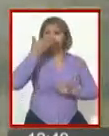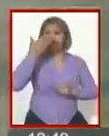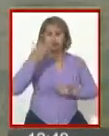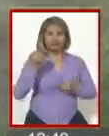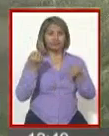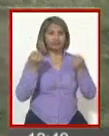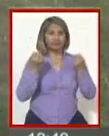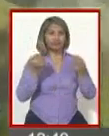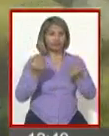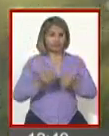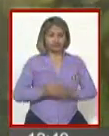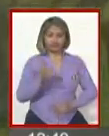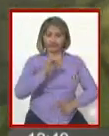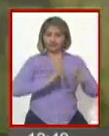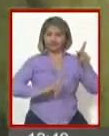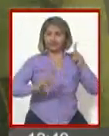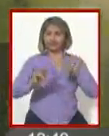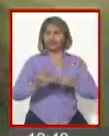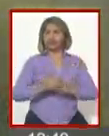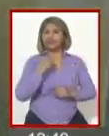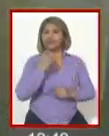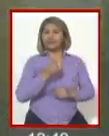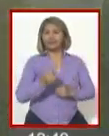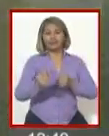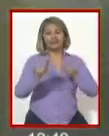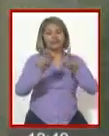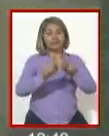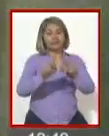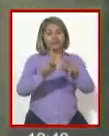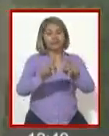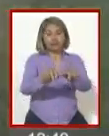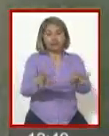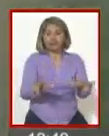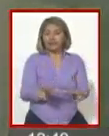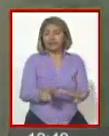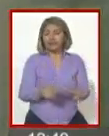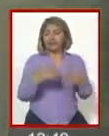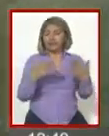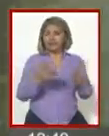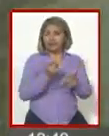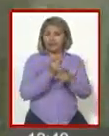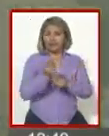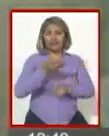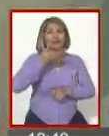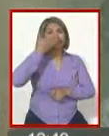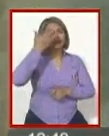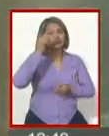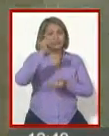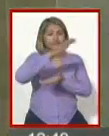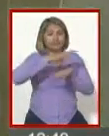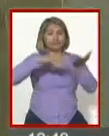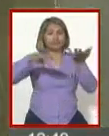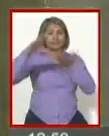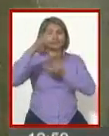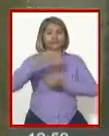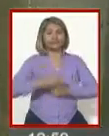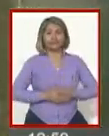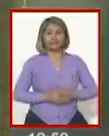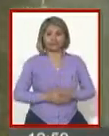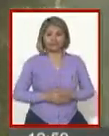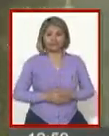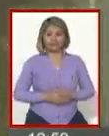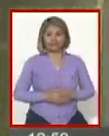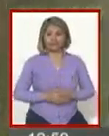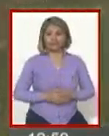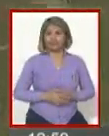había muchas personas justamente que estaban, vecinos en el lugar, que estaban, han sido afectadas por el monóxido de